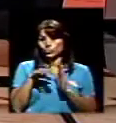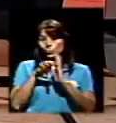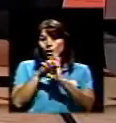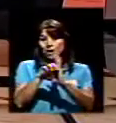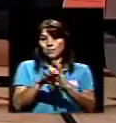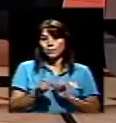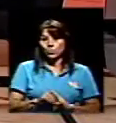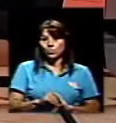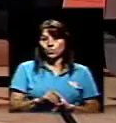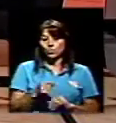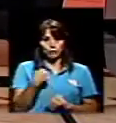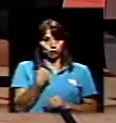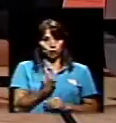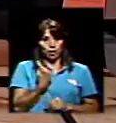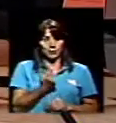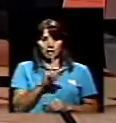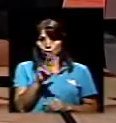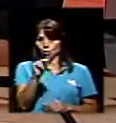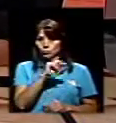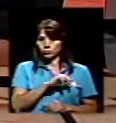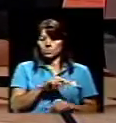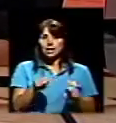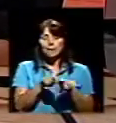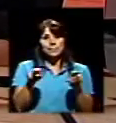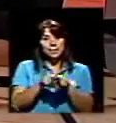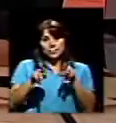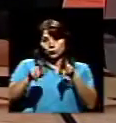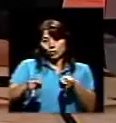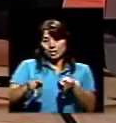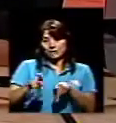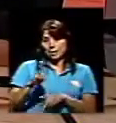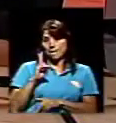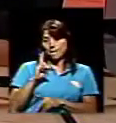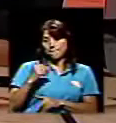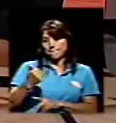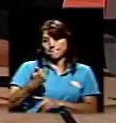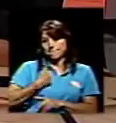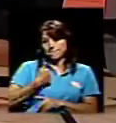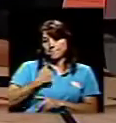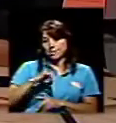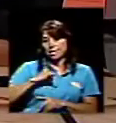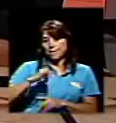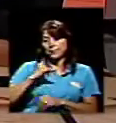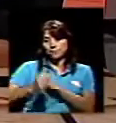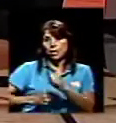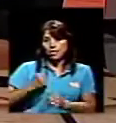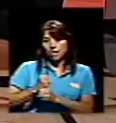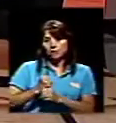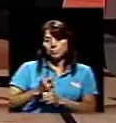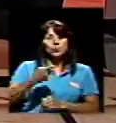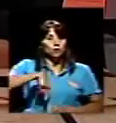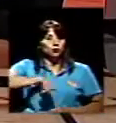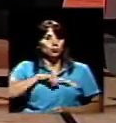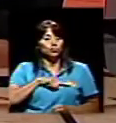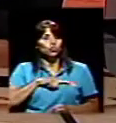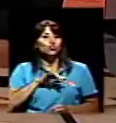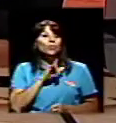pero no solo yo, sino mi generación y los que van adelante, somos los viejitos de este país